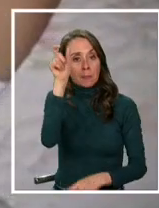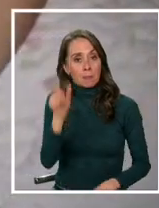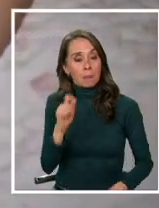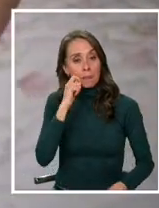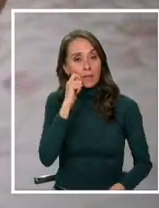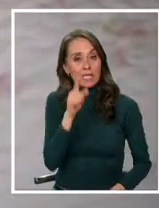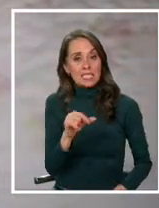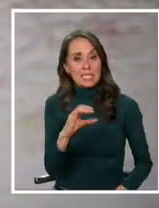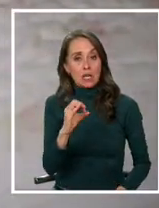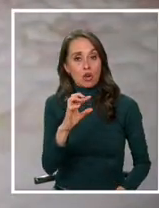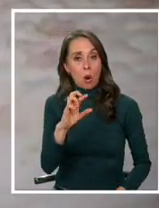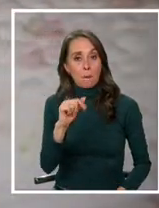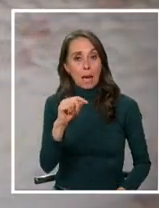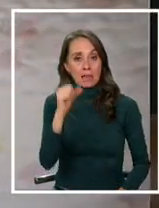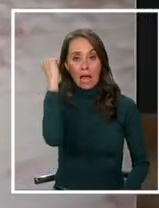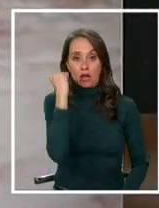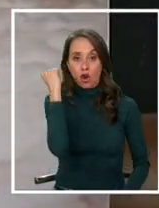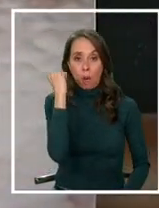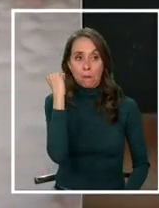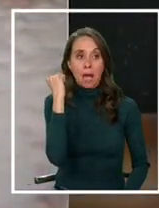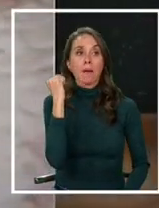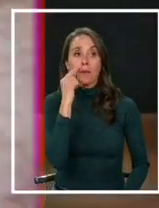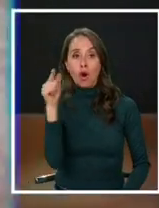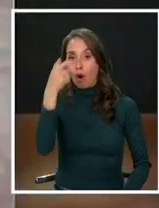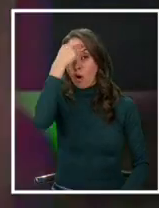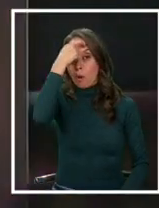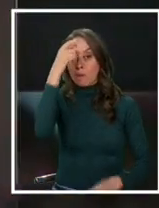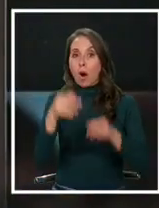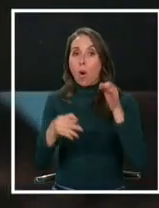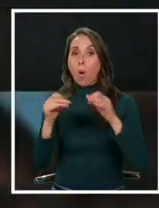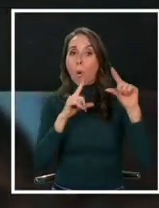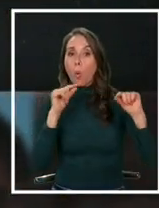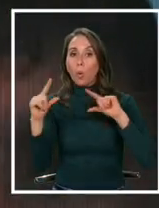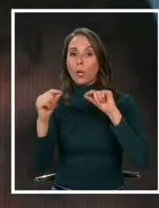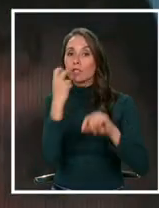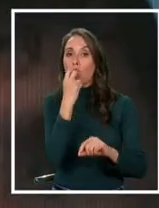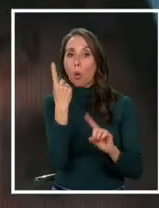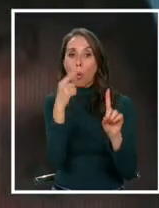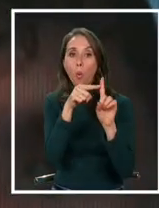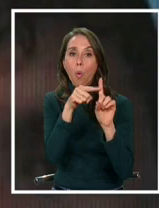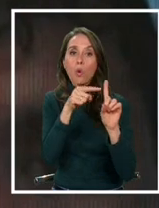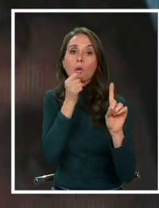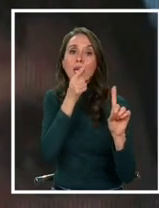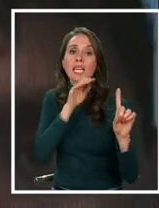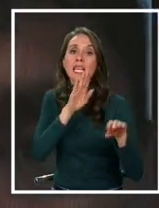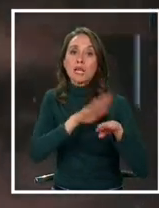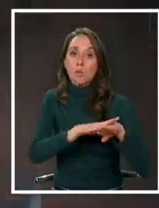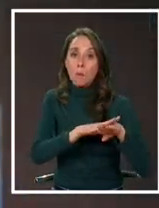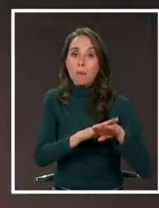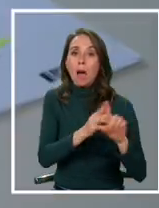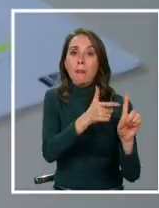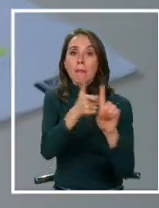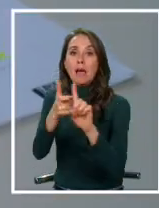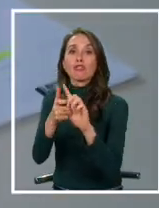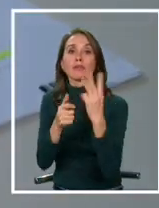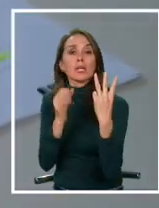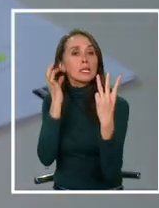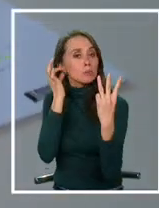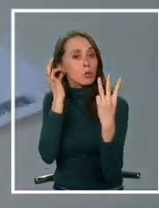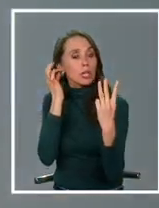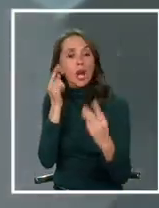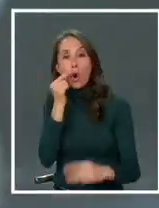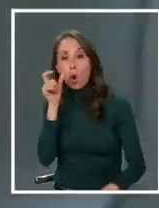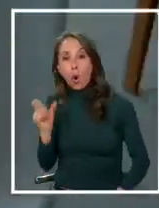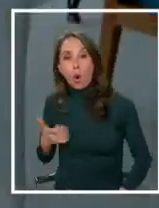conocido como El psicópata de copiapó que se encuentra en etapa de juicio oral con un único inculpado del homicidio de tres mujeres namor señaló su